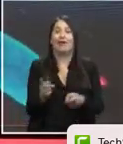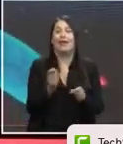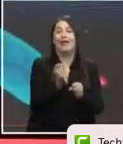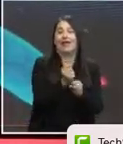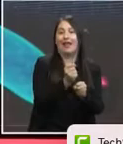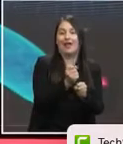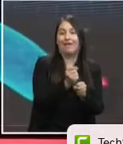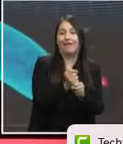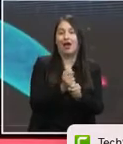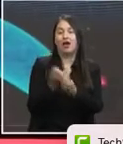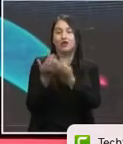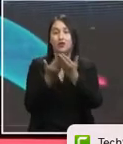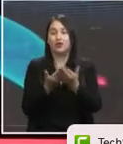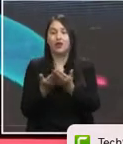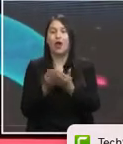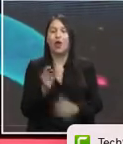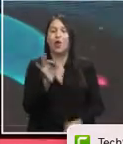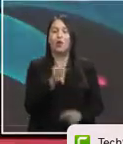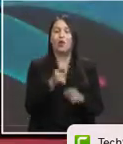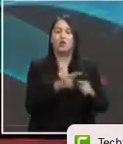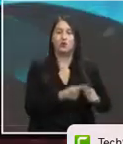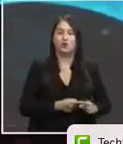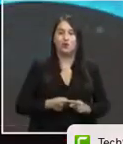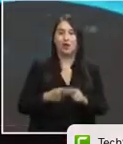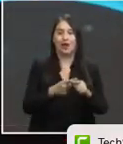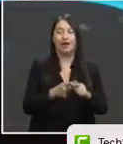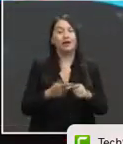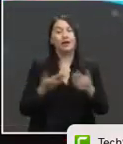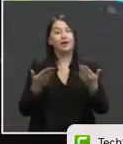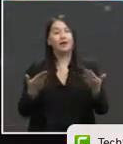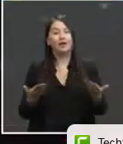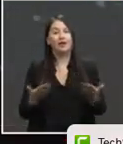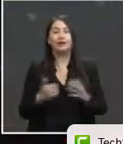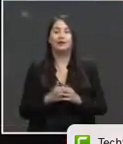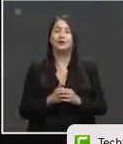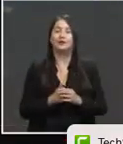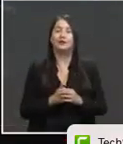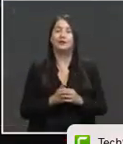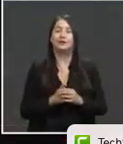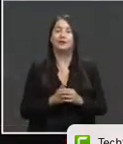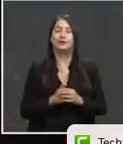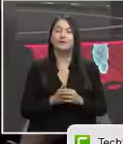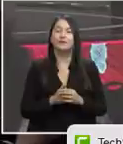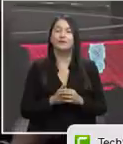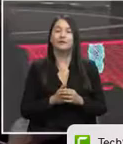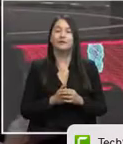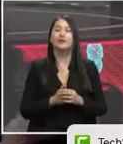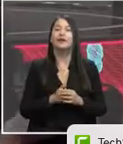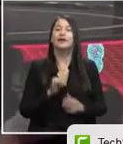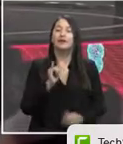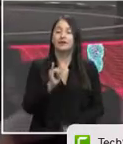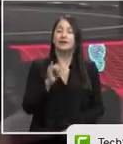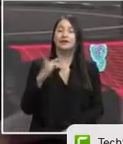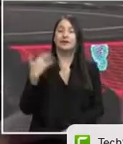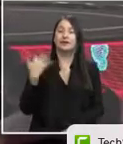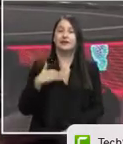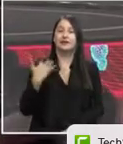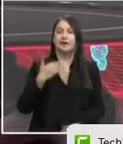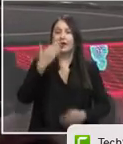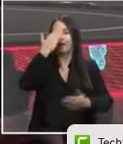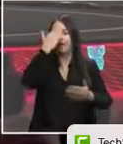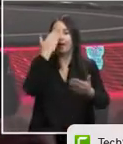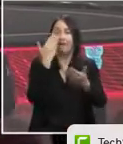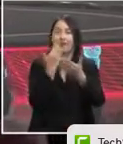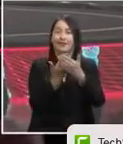laborales, académicas o sociales. Y por ende, es que es importante